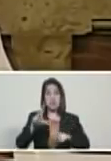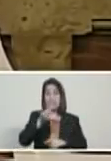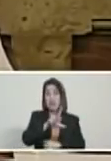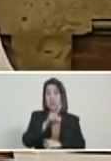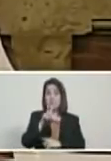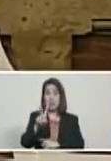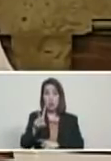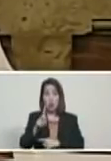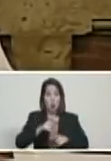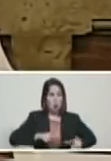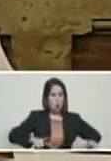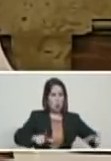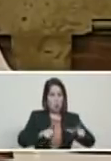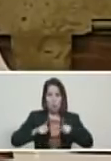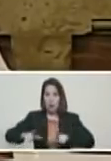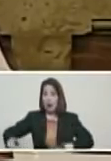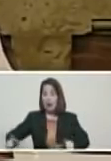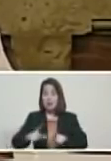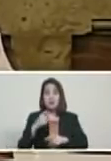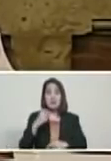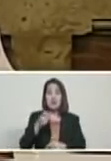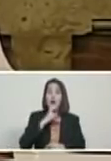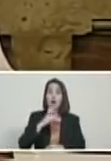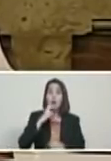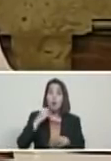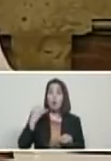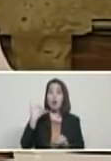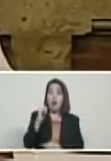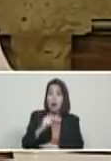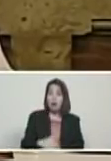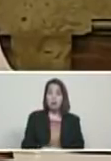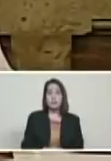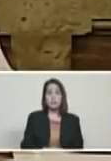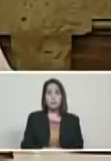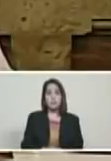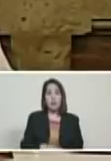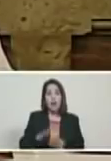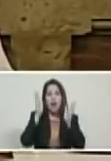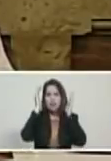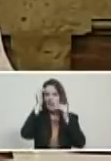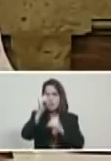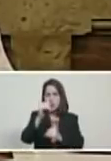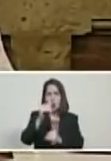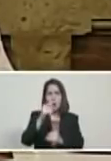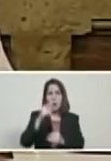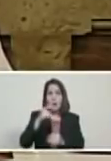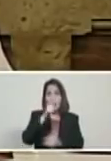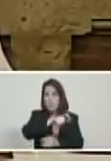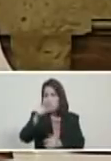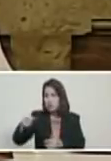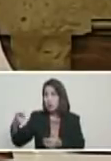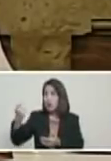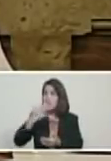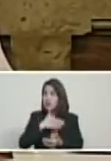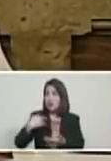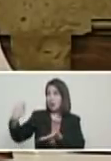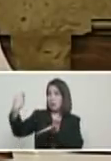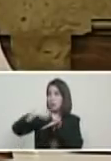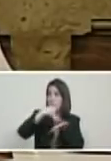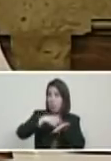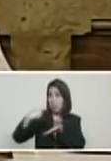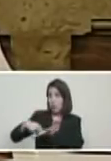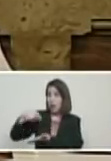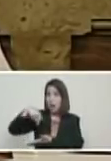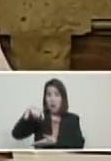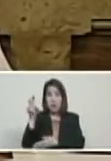32 campos de oro. Atención Venezuela, atención inversionistas del mundo. Venezuela en